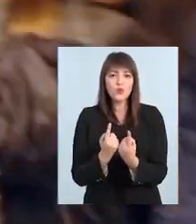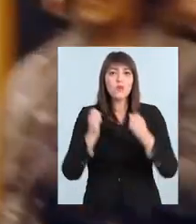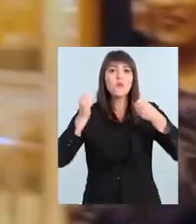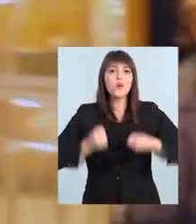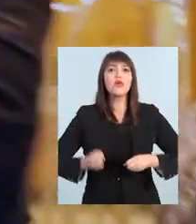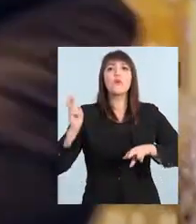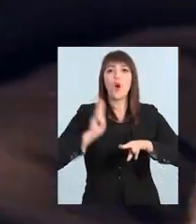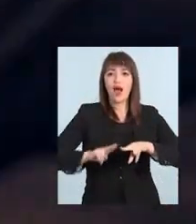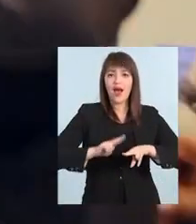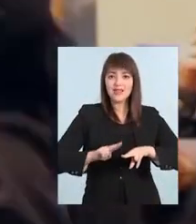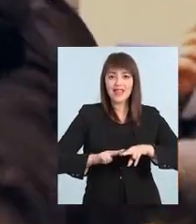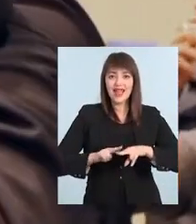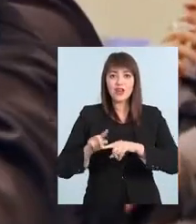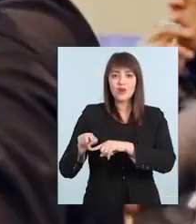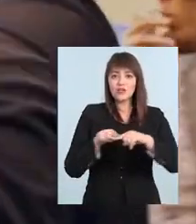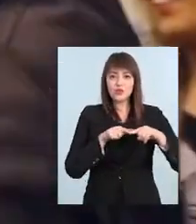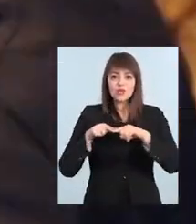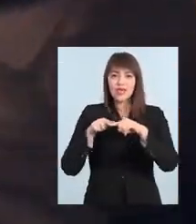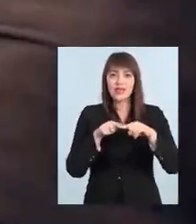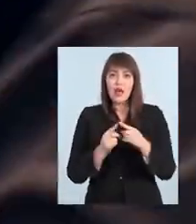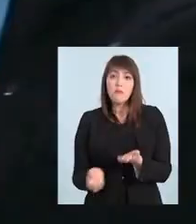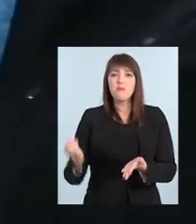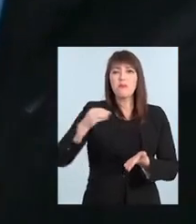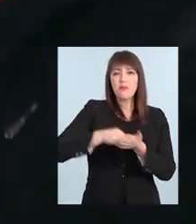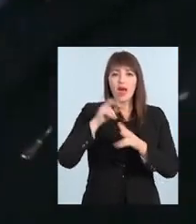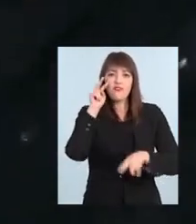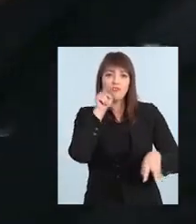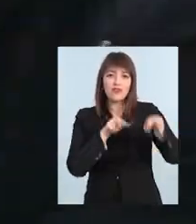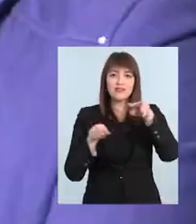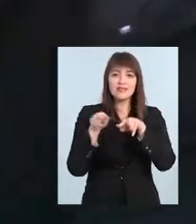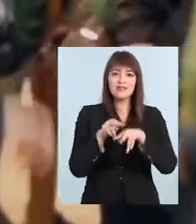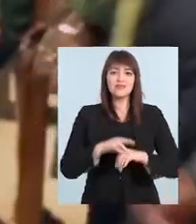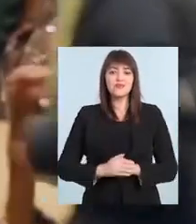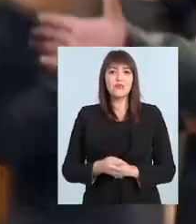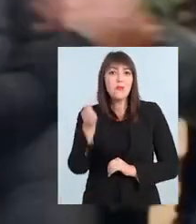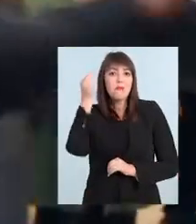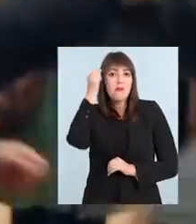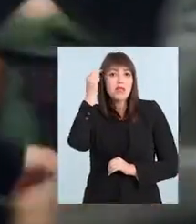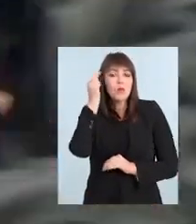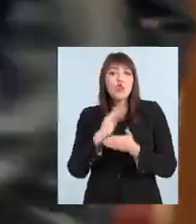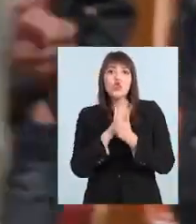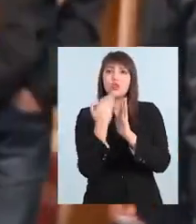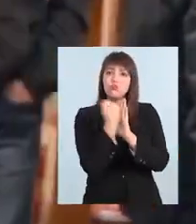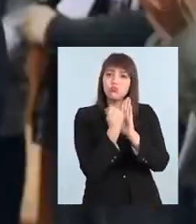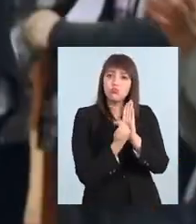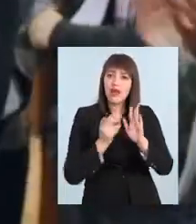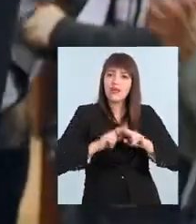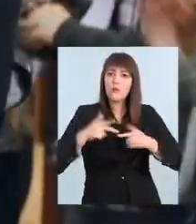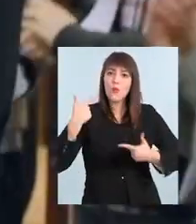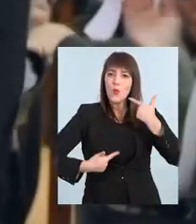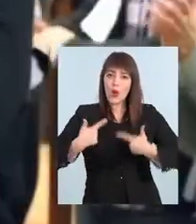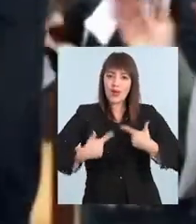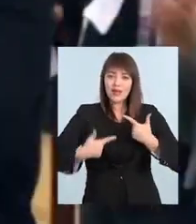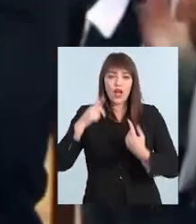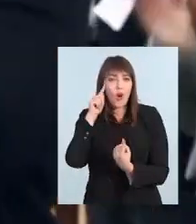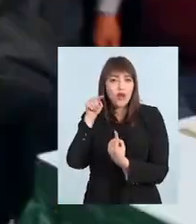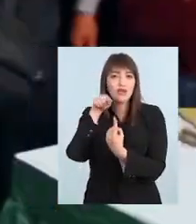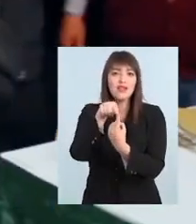a poder hacer de esto una sociedad más vivible. Pensemos en todo eso cuando hacemos política, porque la política se